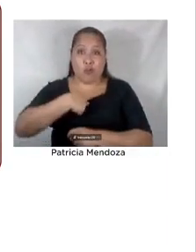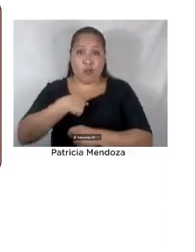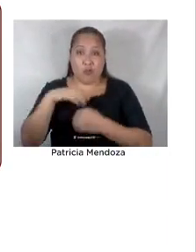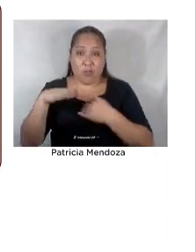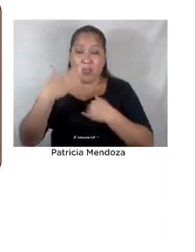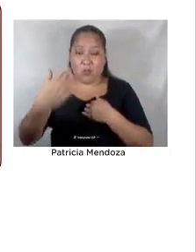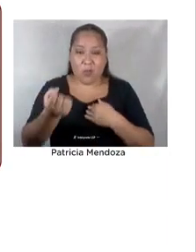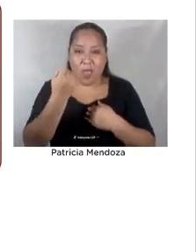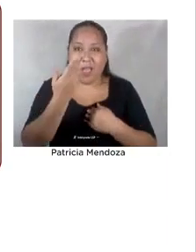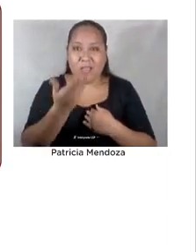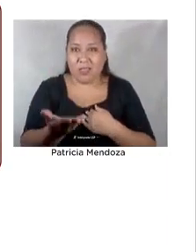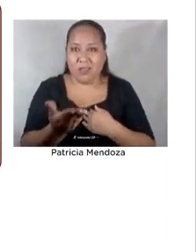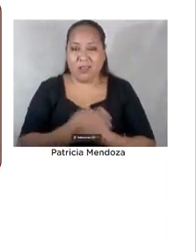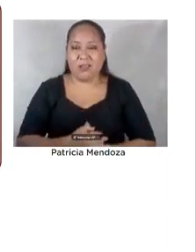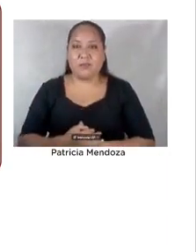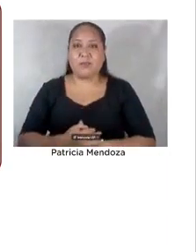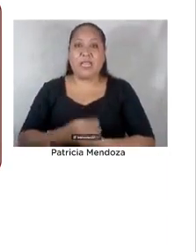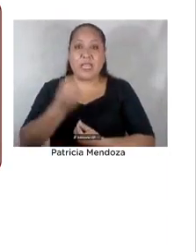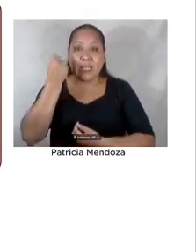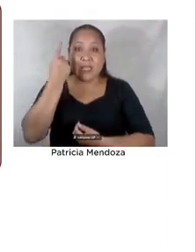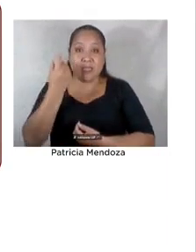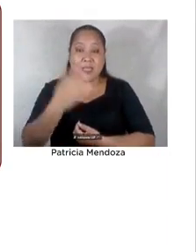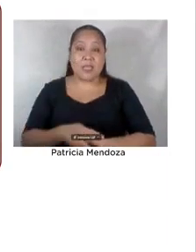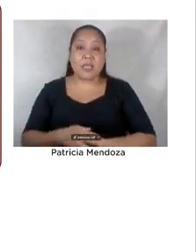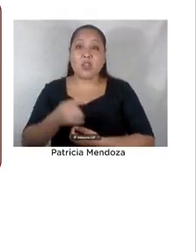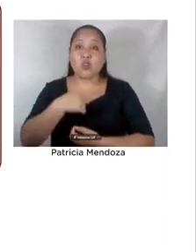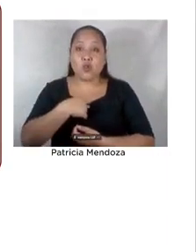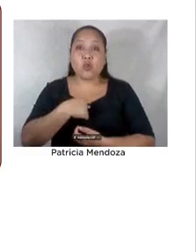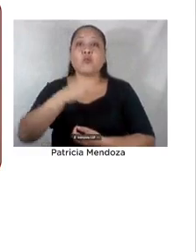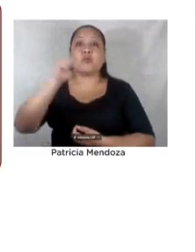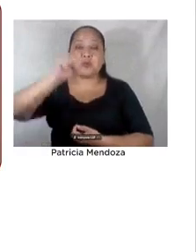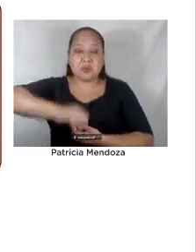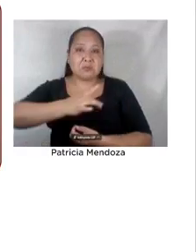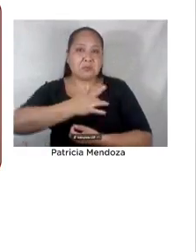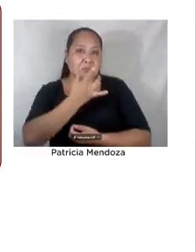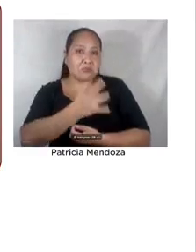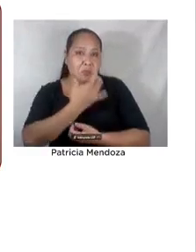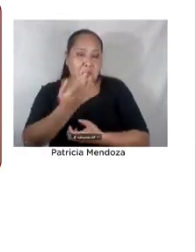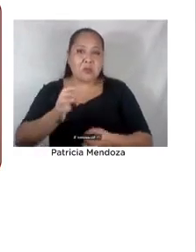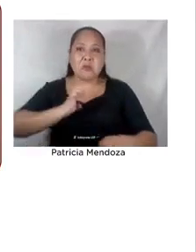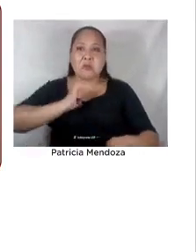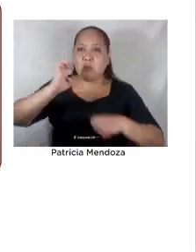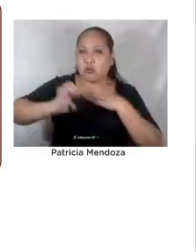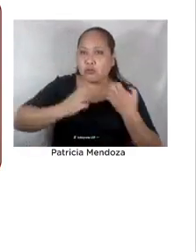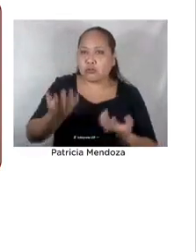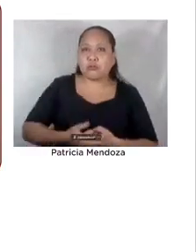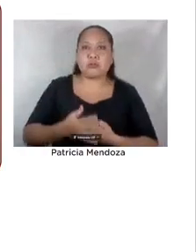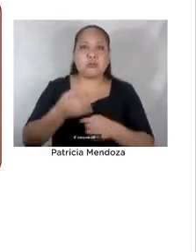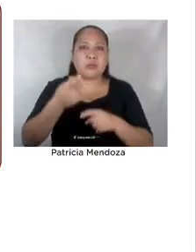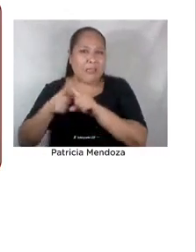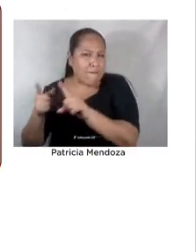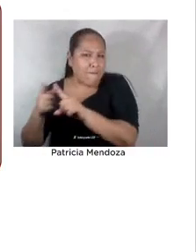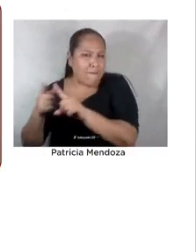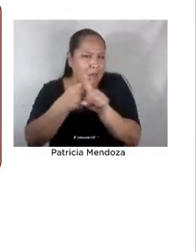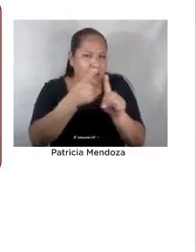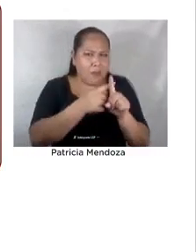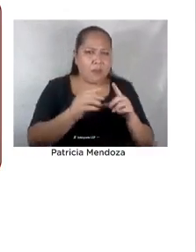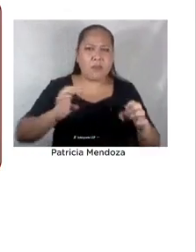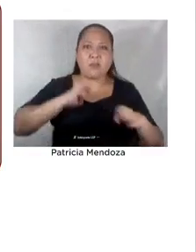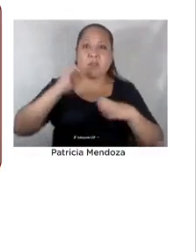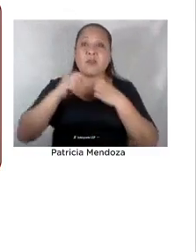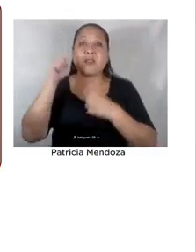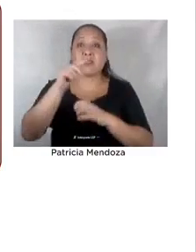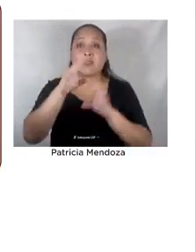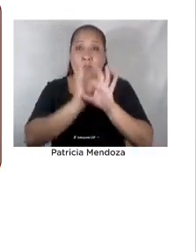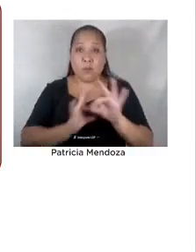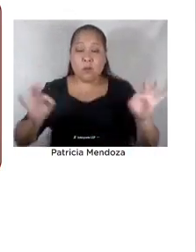momento, ¿no? Darnos cuenta que tengo emociones, como cualquiera, que voy a poder tener una variedad de emociones, que es importante